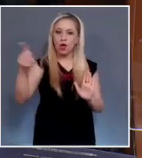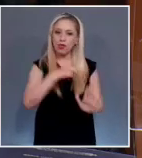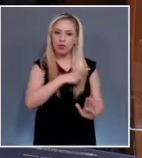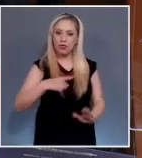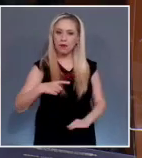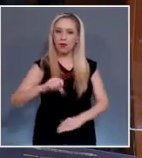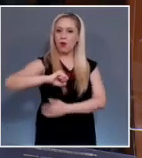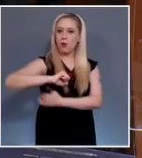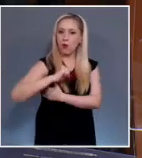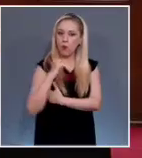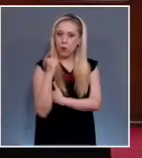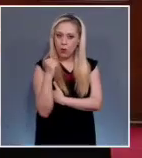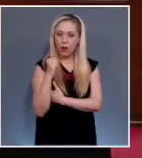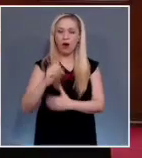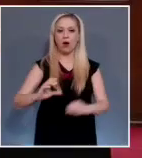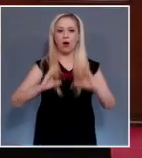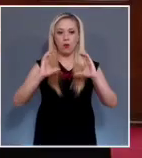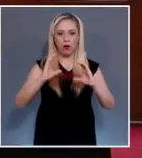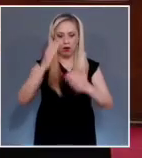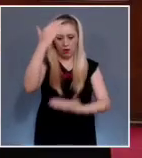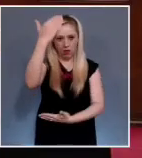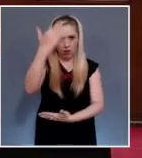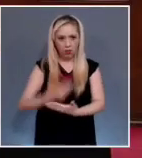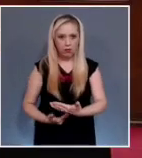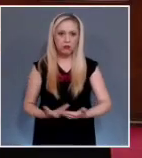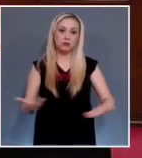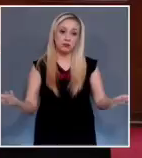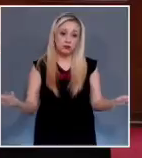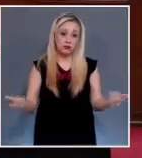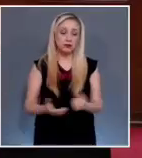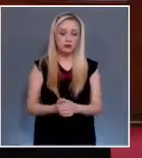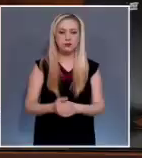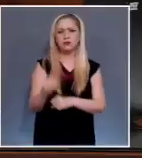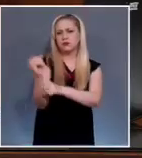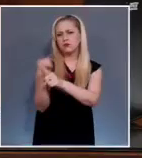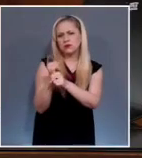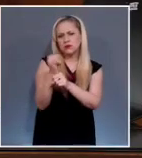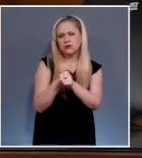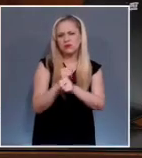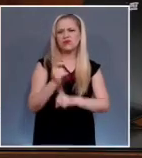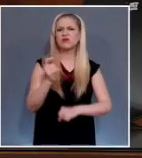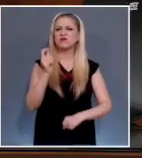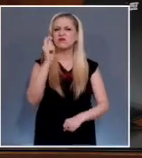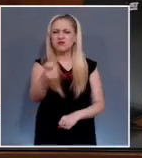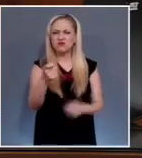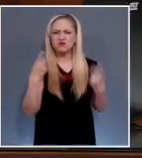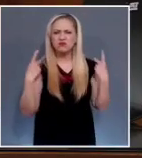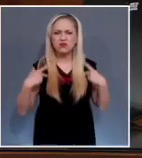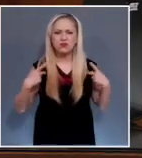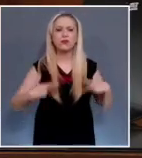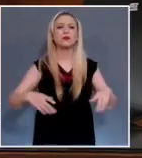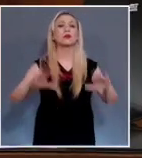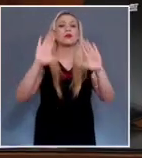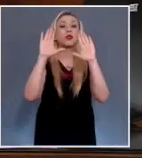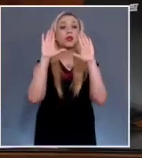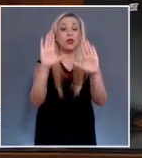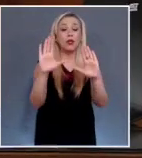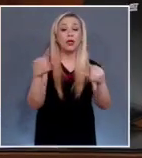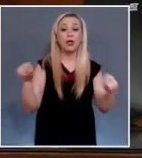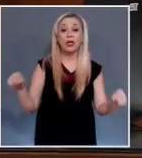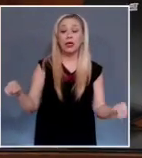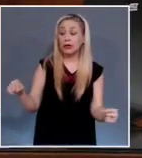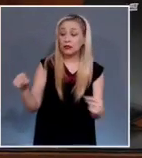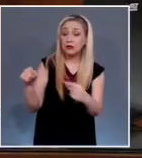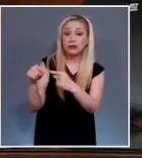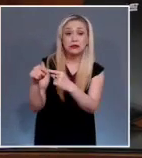en diversos precedentes. El servicio de verificación está relacionado directamente con el manejo de